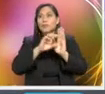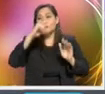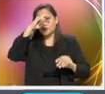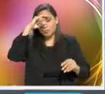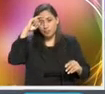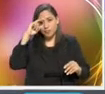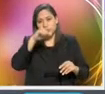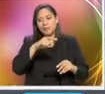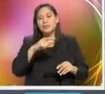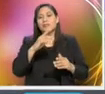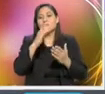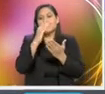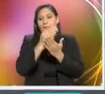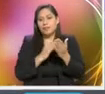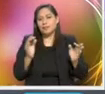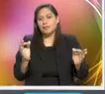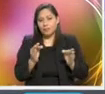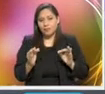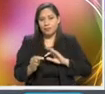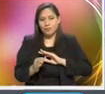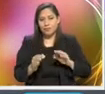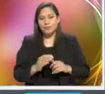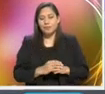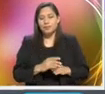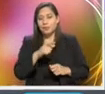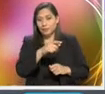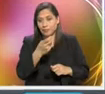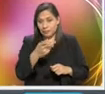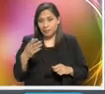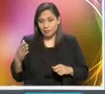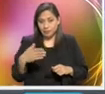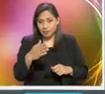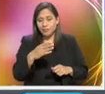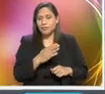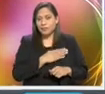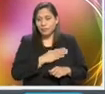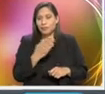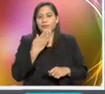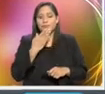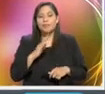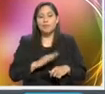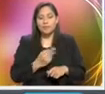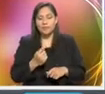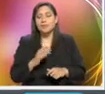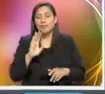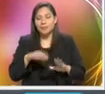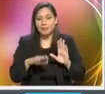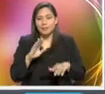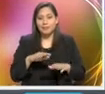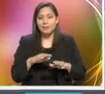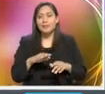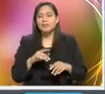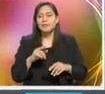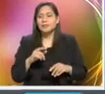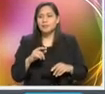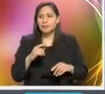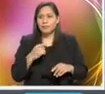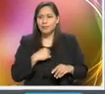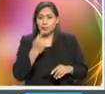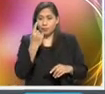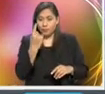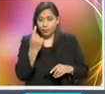la temperatura puede bajar muchísimo. Claro. Estos peces pues también son muy buenos porque por lo regular con que tengamos